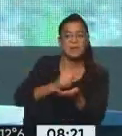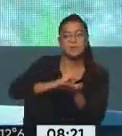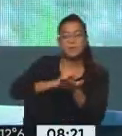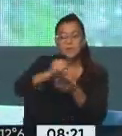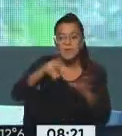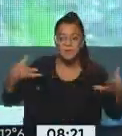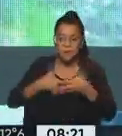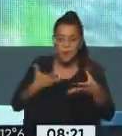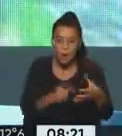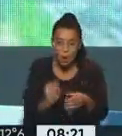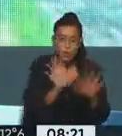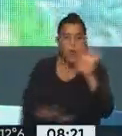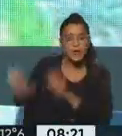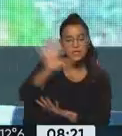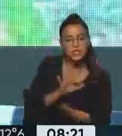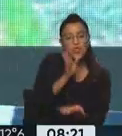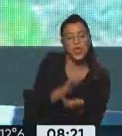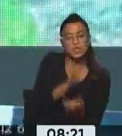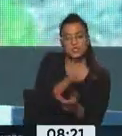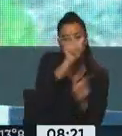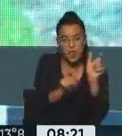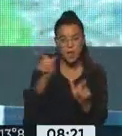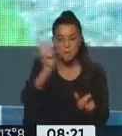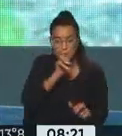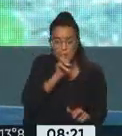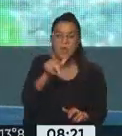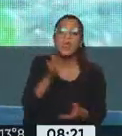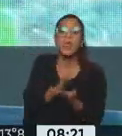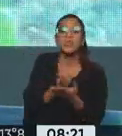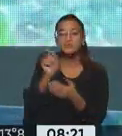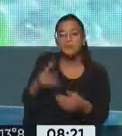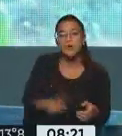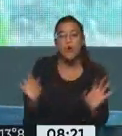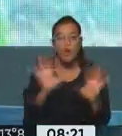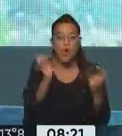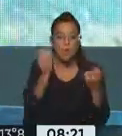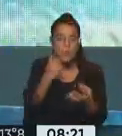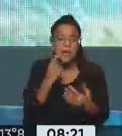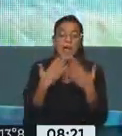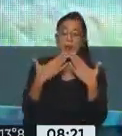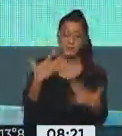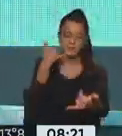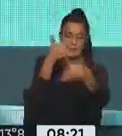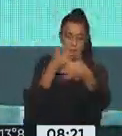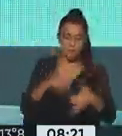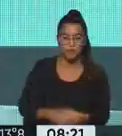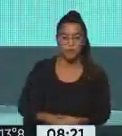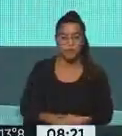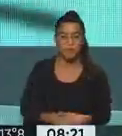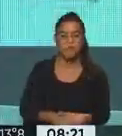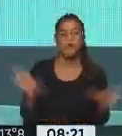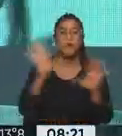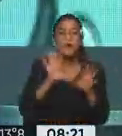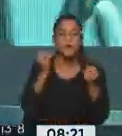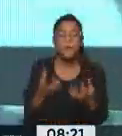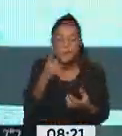rights es una organización por los derechos de la mujer los derechos al aborto camila que tal muy buen día gracias por atendernos buen